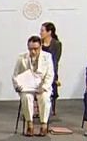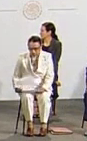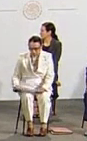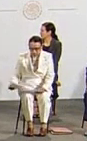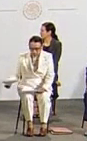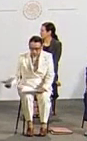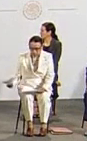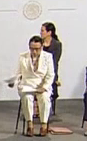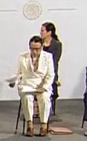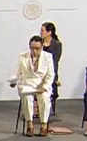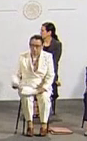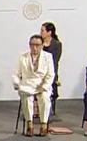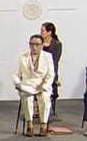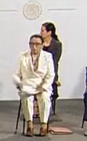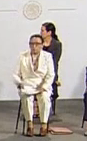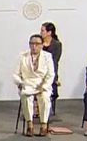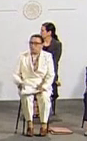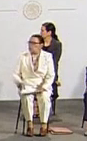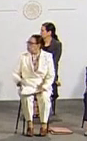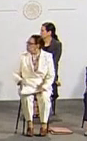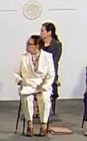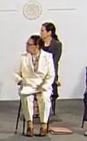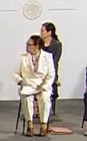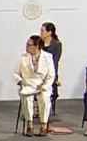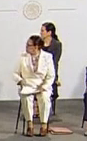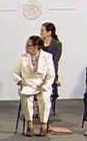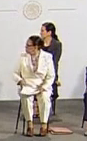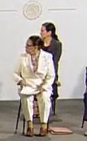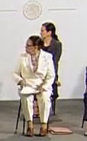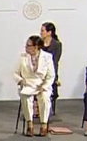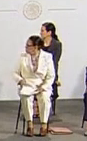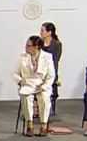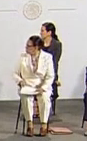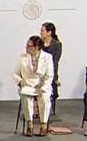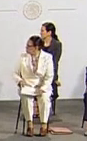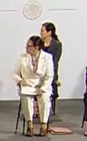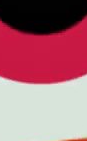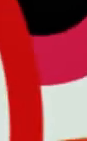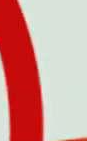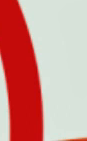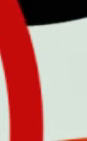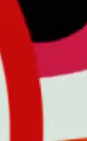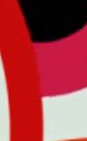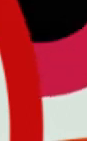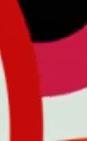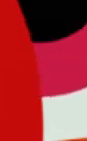programa Sembrando Vida. Sí, claro. Lo único exitoso. No, ¿cuál exitoso? Es una desgracia, es un desastre.